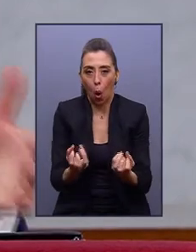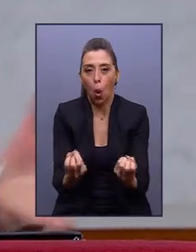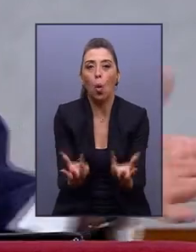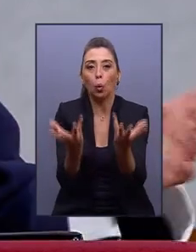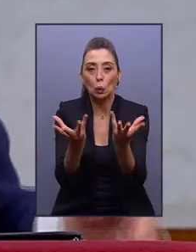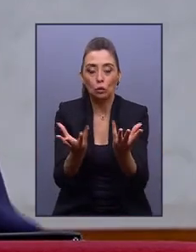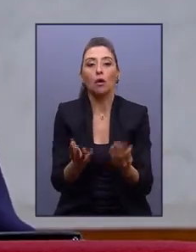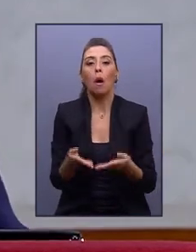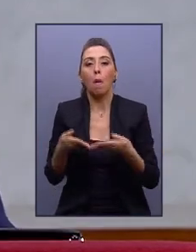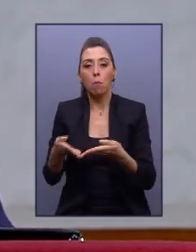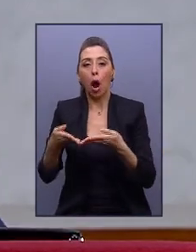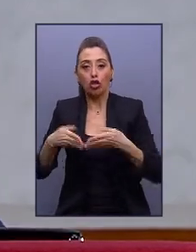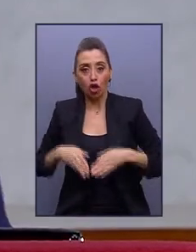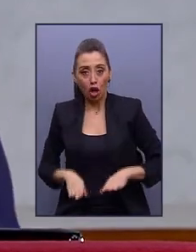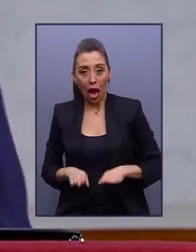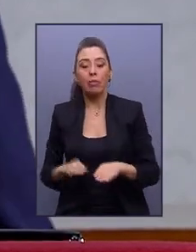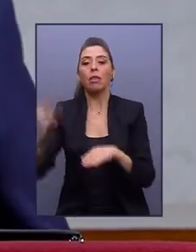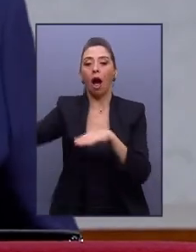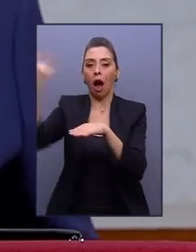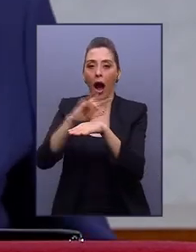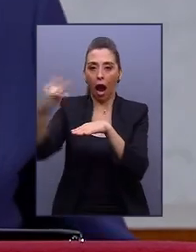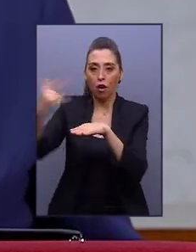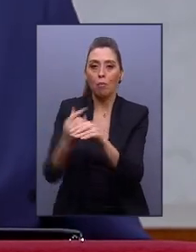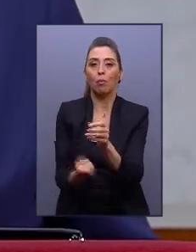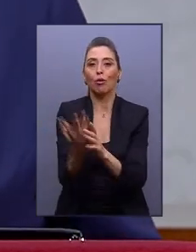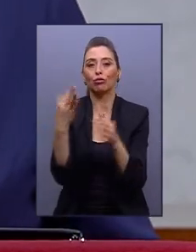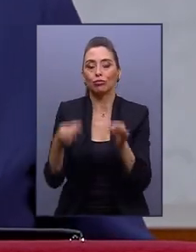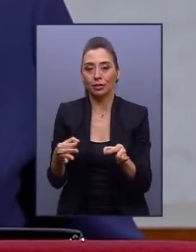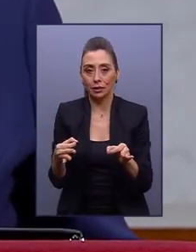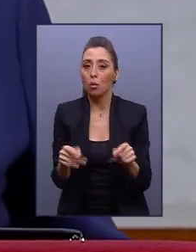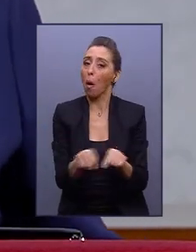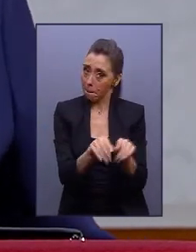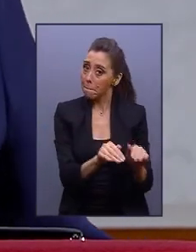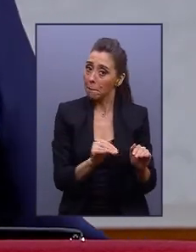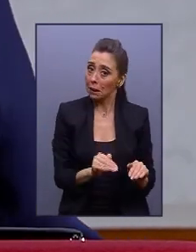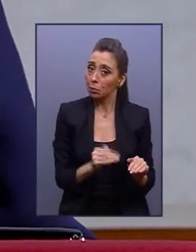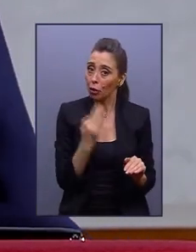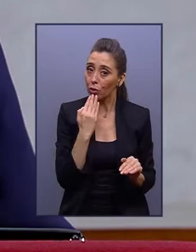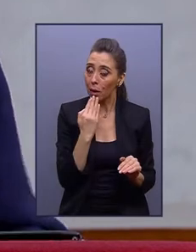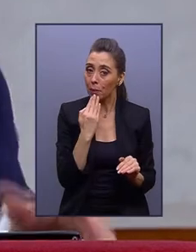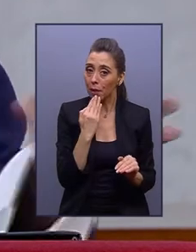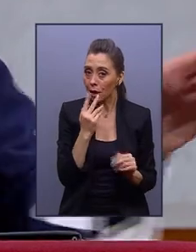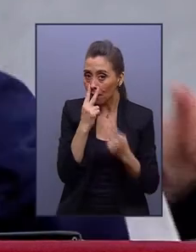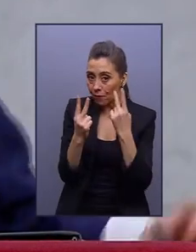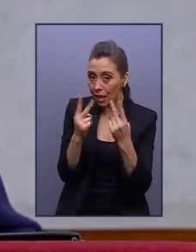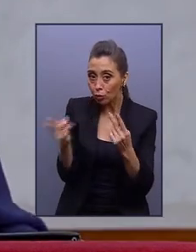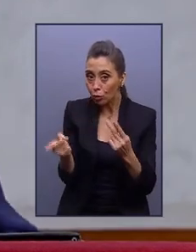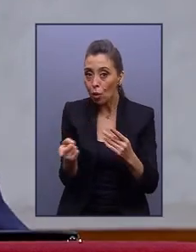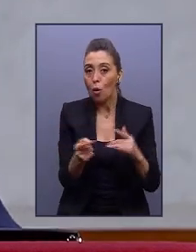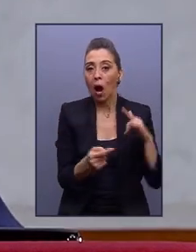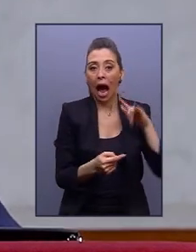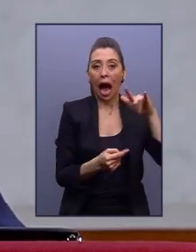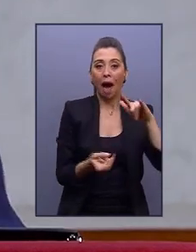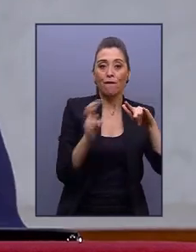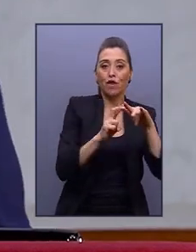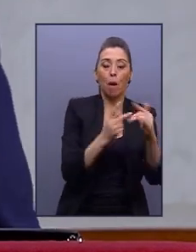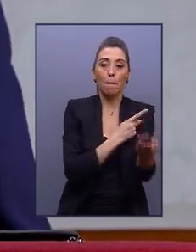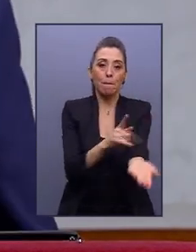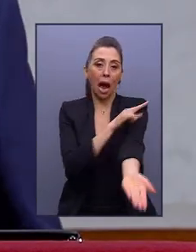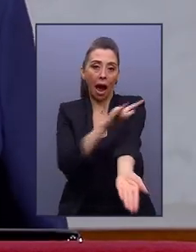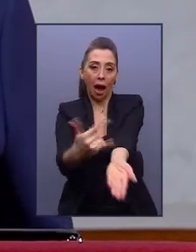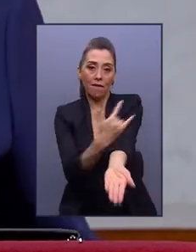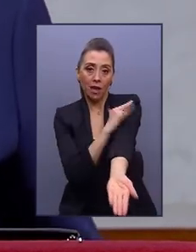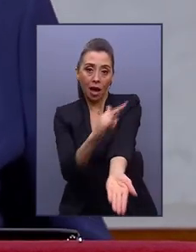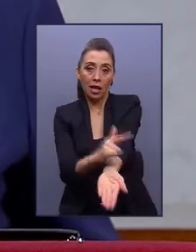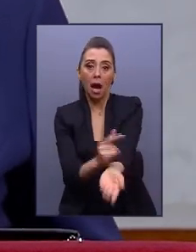Puerto Natales, hoy cuenta con un aeródromo más moderno y seguro. Y lo mismo puede apreciar quien tome un vuelo nacional, porque va a haber obras en